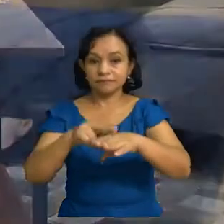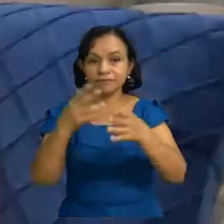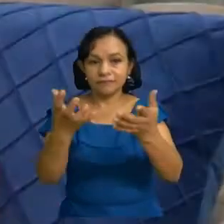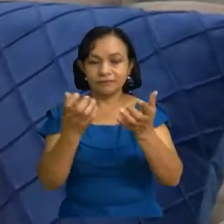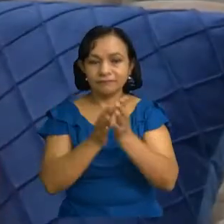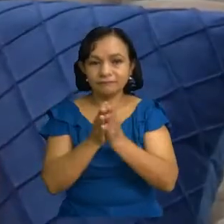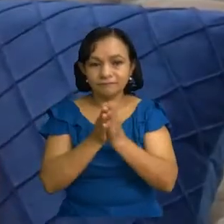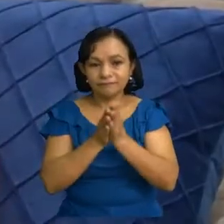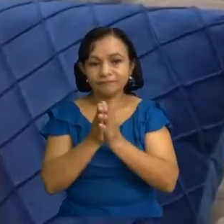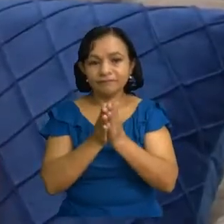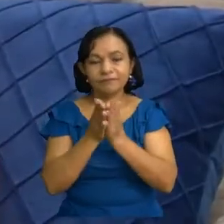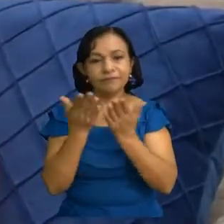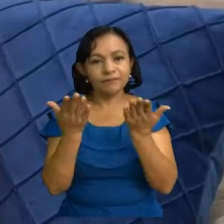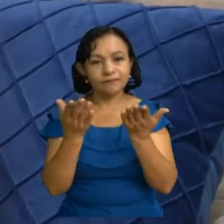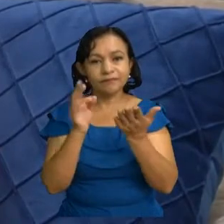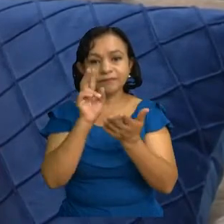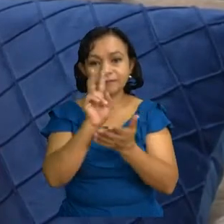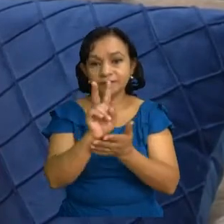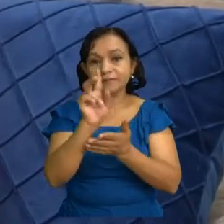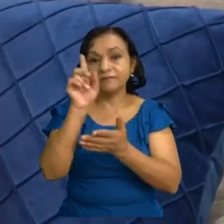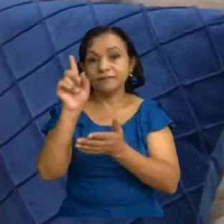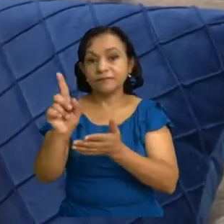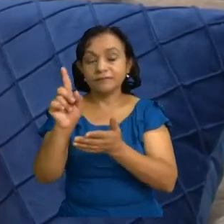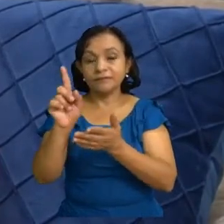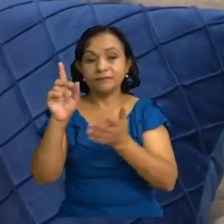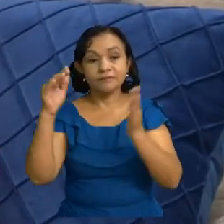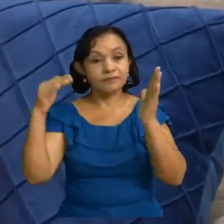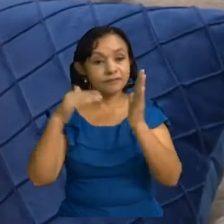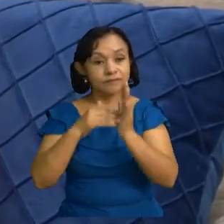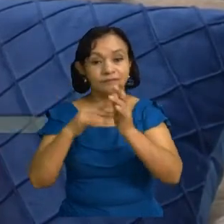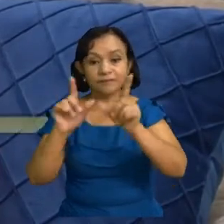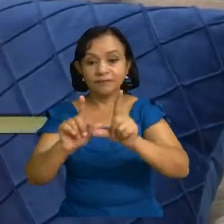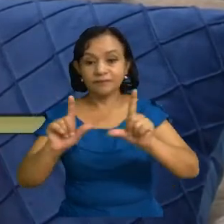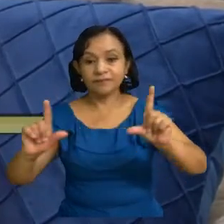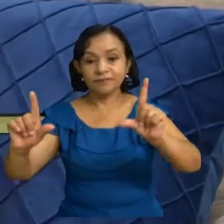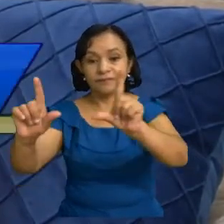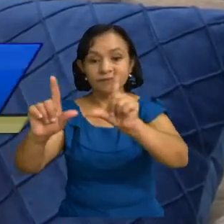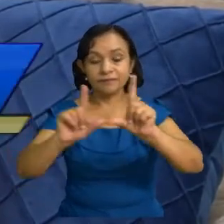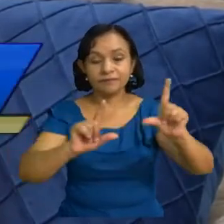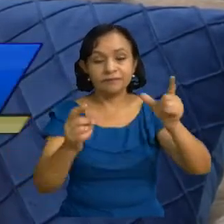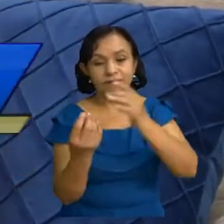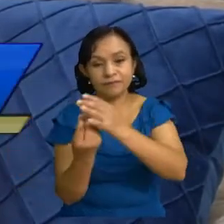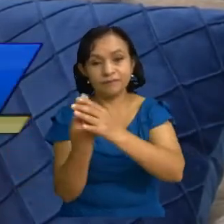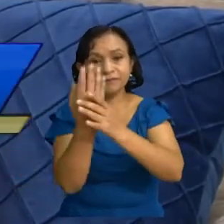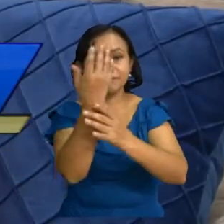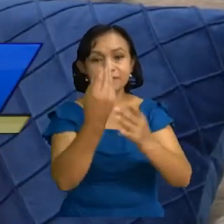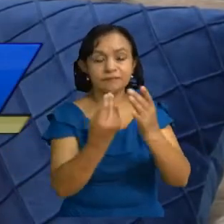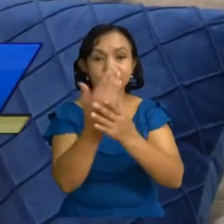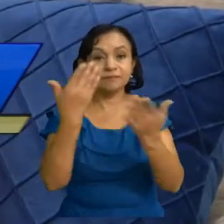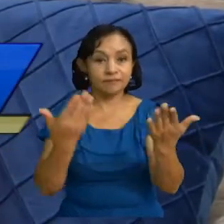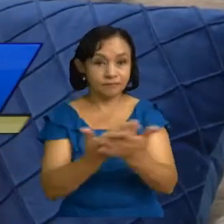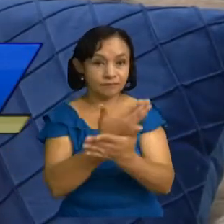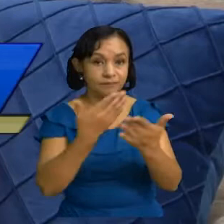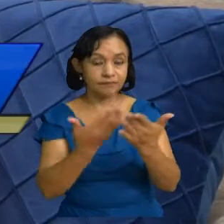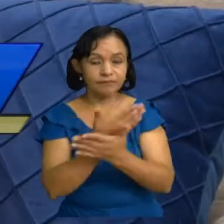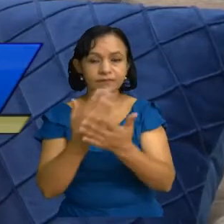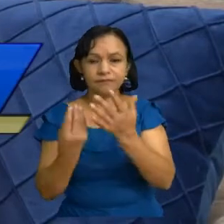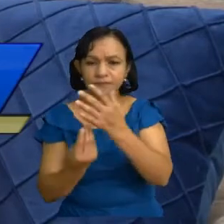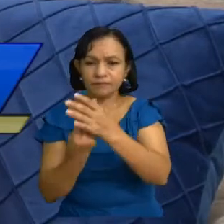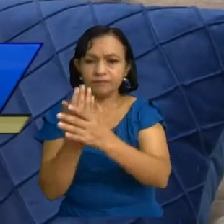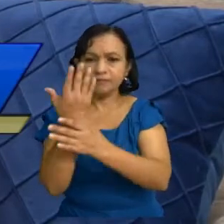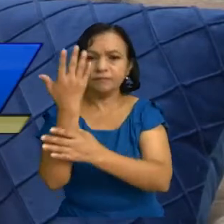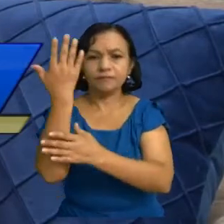tenemos 21 mil hectáreas que hay que reforestar en distintas modalidades estamos hablando de plantaciones